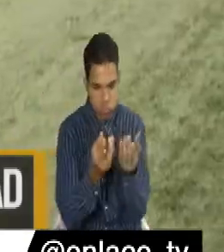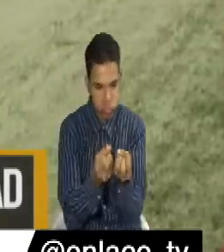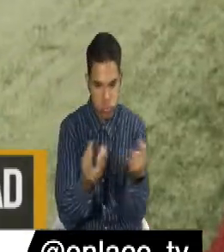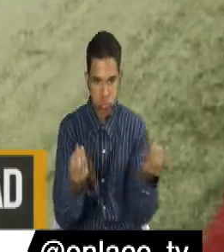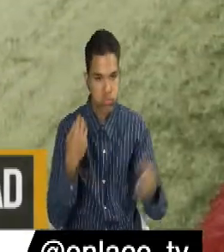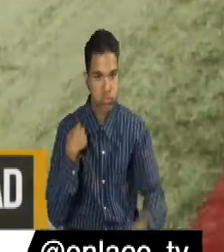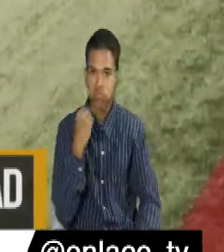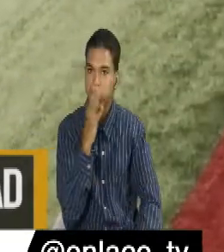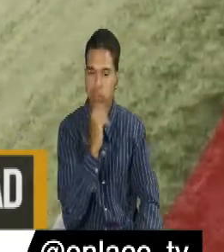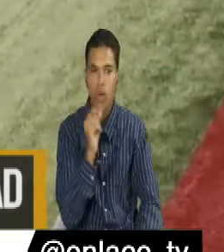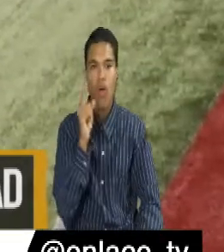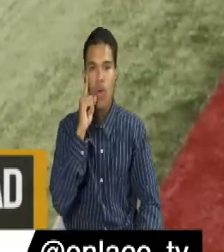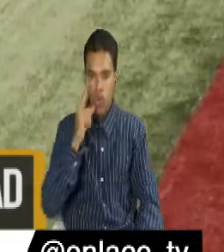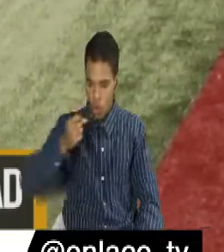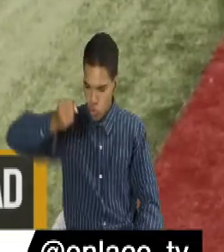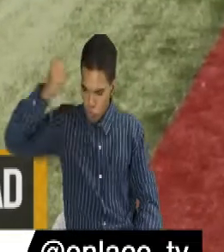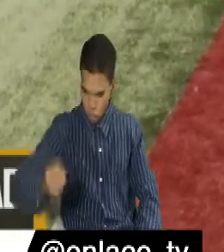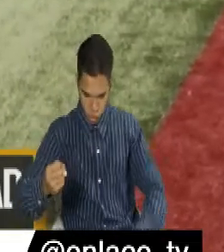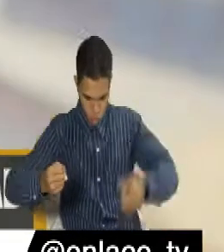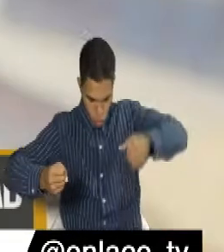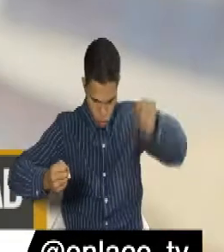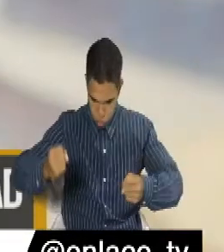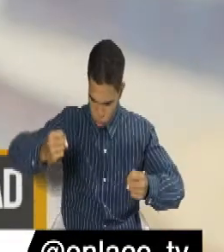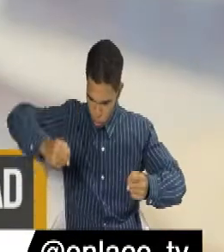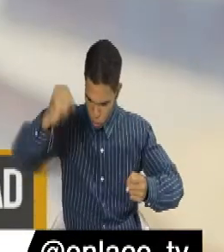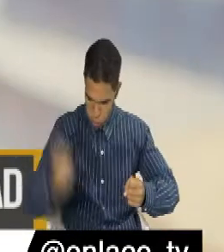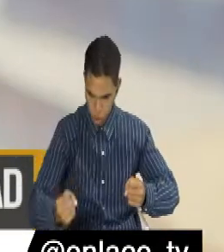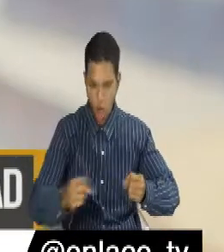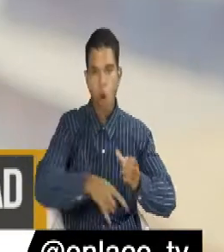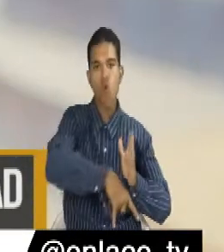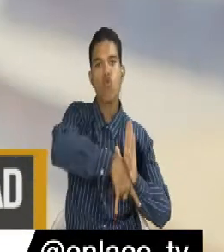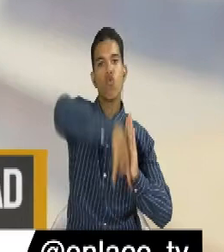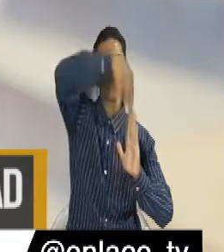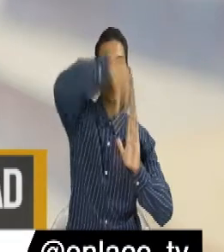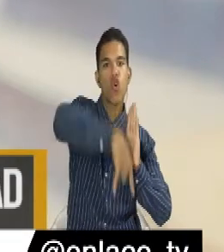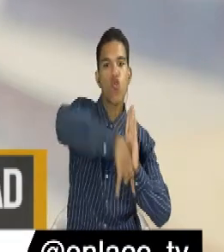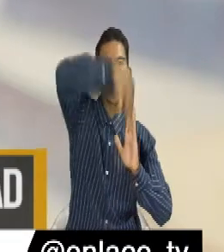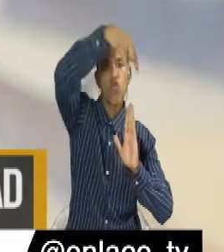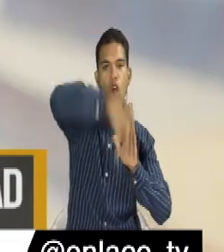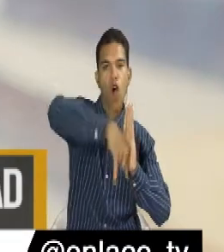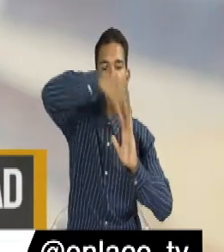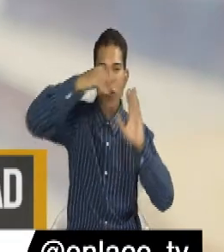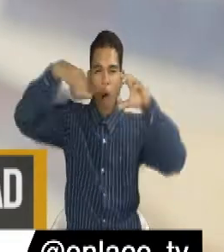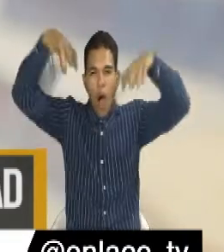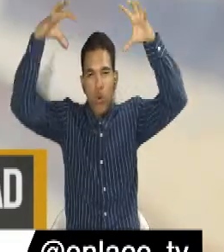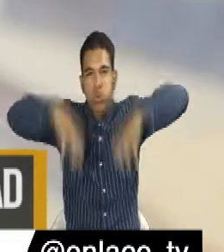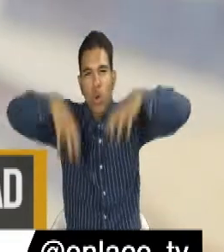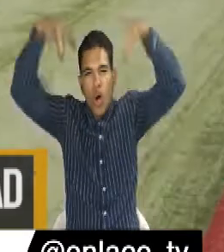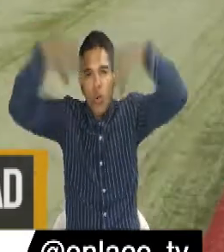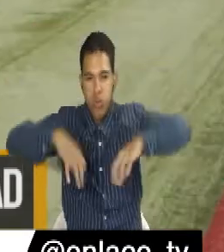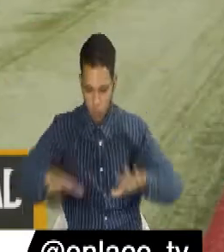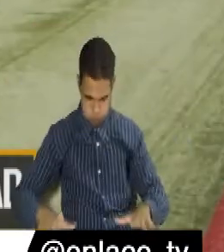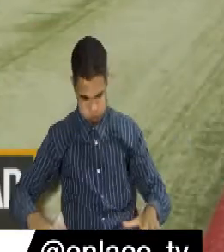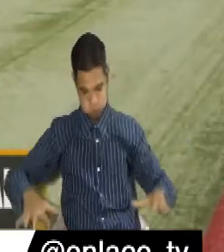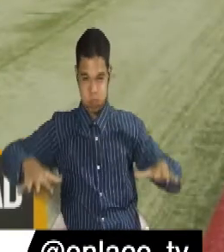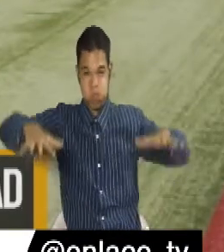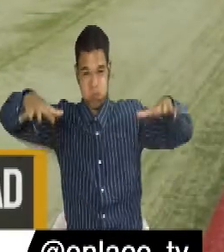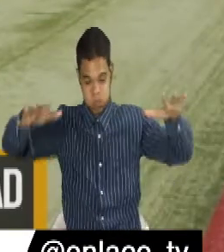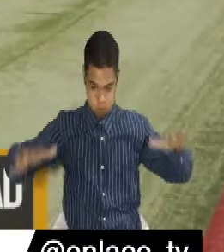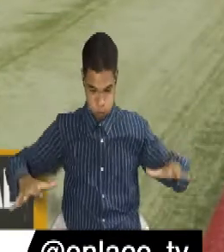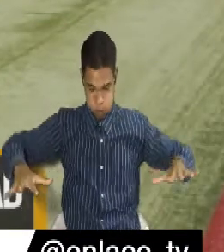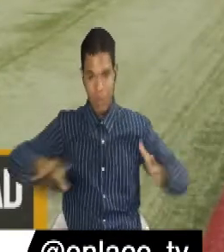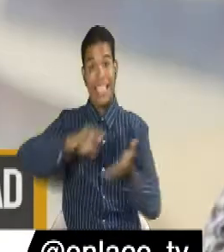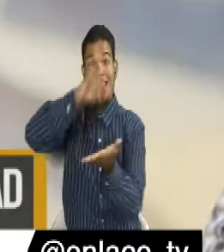incluir filtros, igual también en la parte de la grama sintética también va a llevar filtros para mejorar todo lo que tenga que ver, todo el tema de evacuación de las aguas